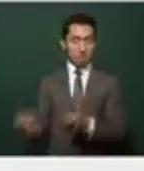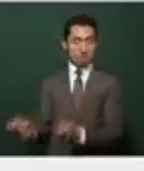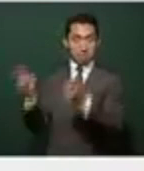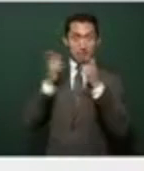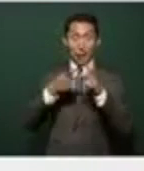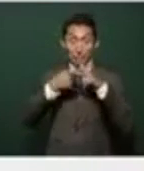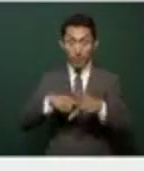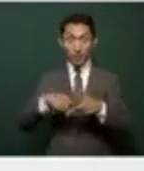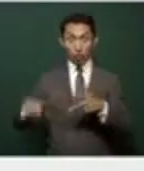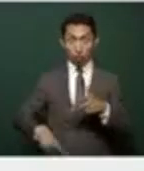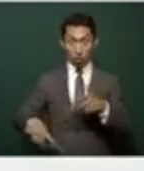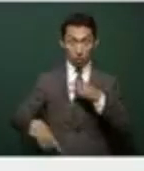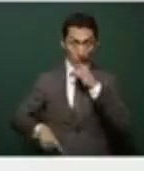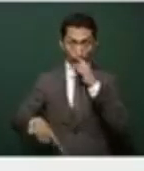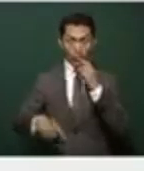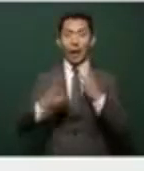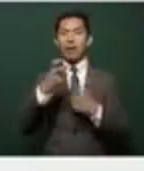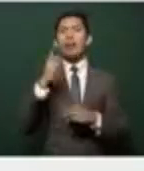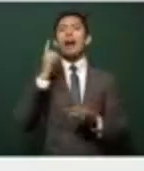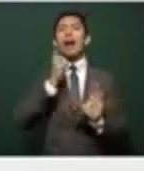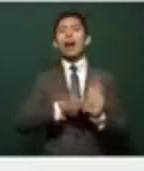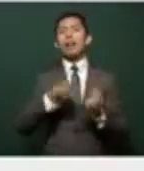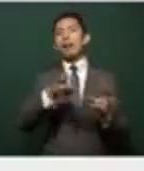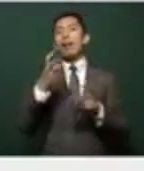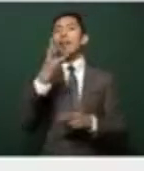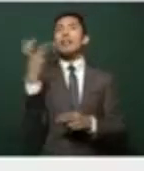de combustible recuperados eran